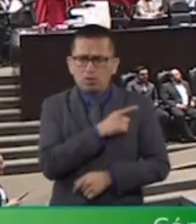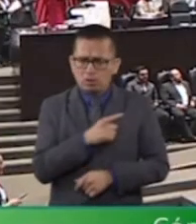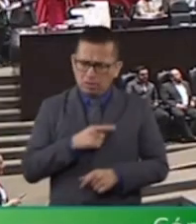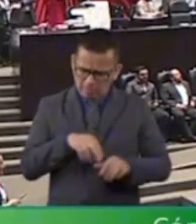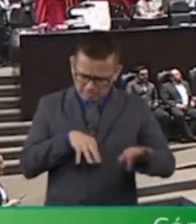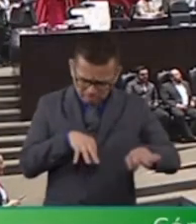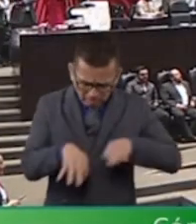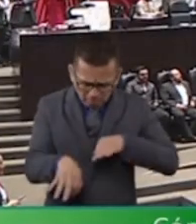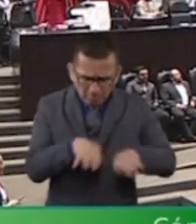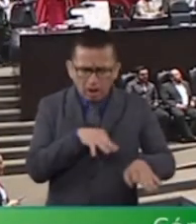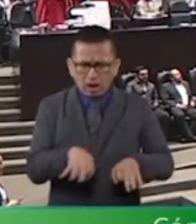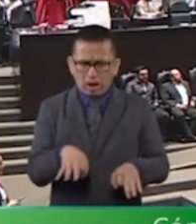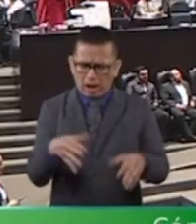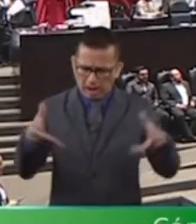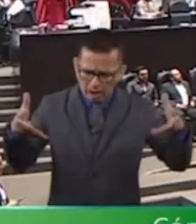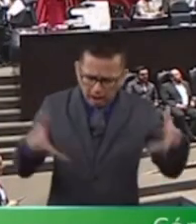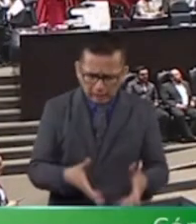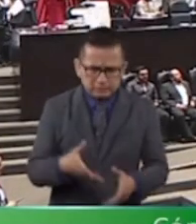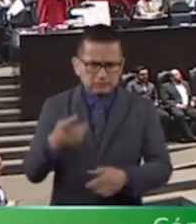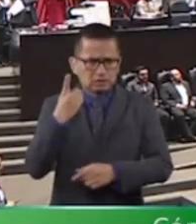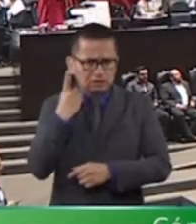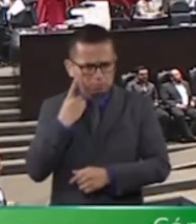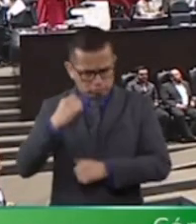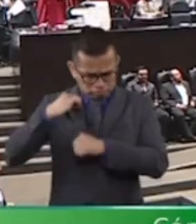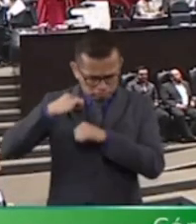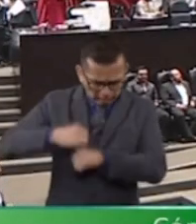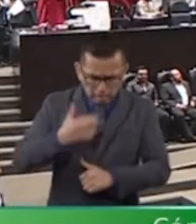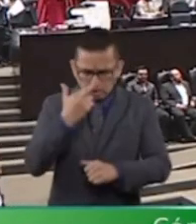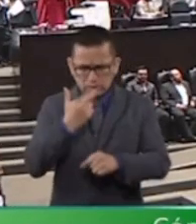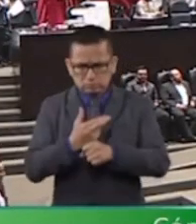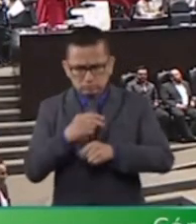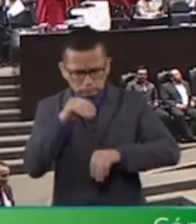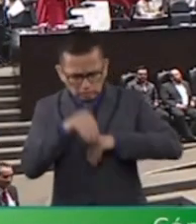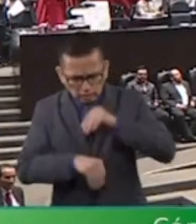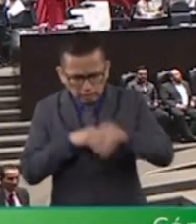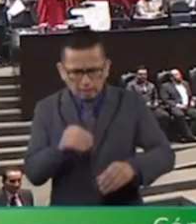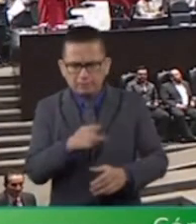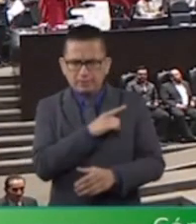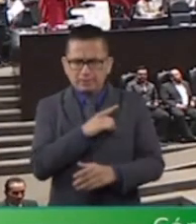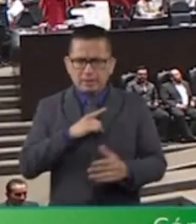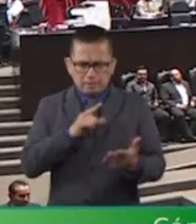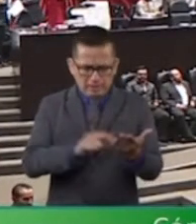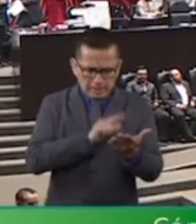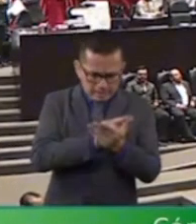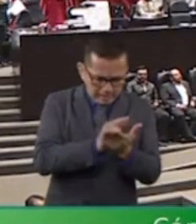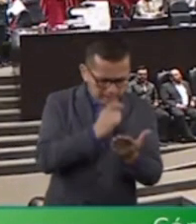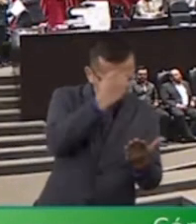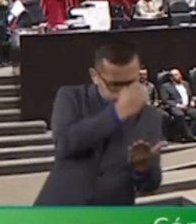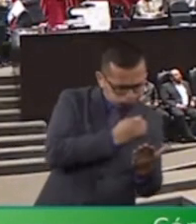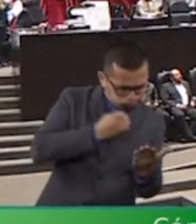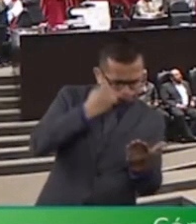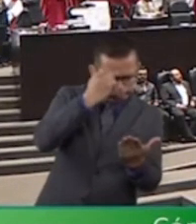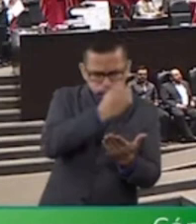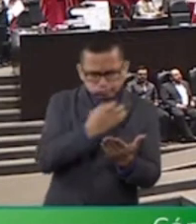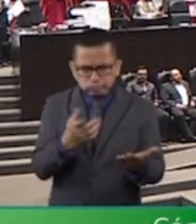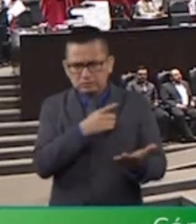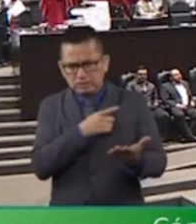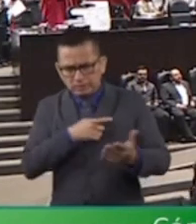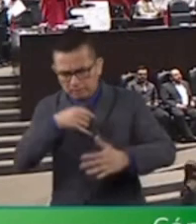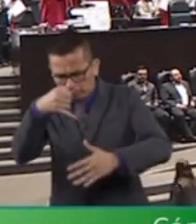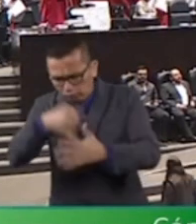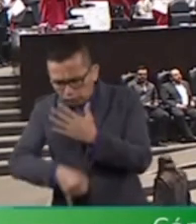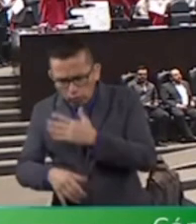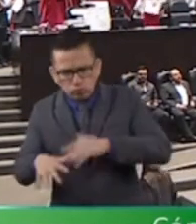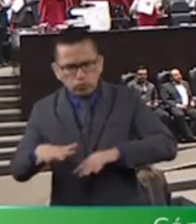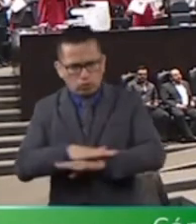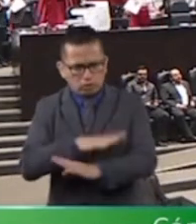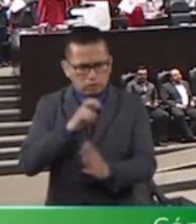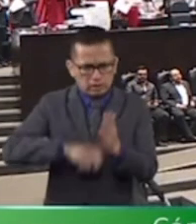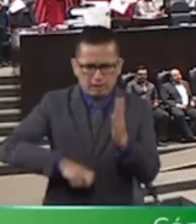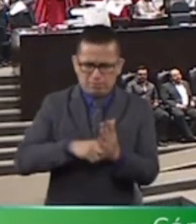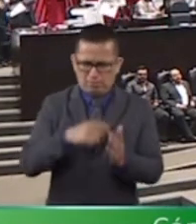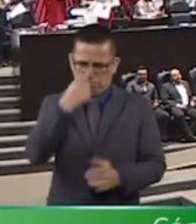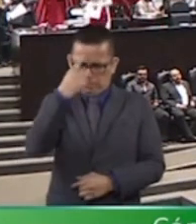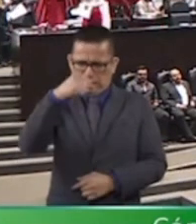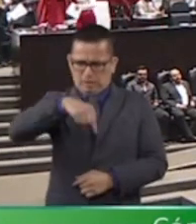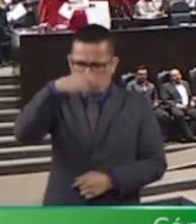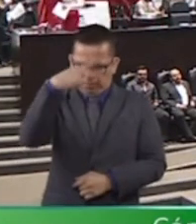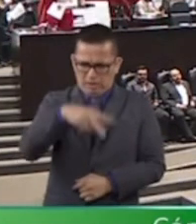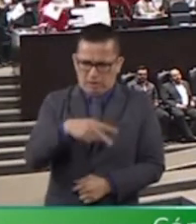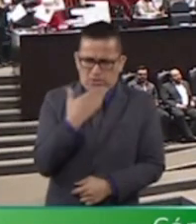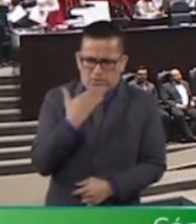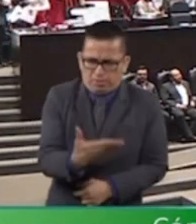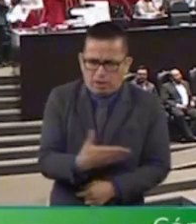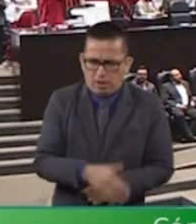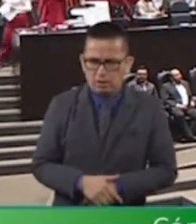completo, revisemos las leyes, analicémosla, entremos en materia y hagamos lo que está bien por el país y no esto que